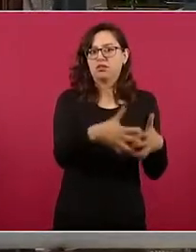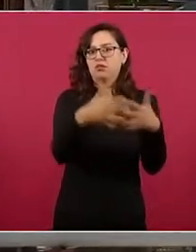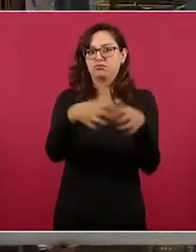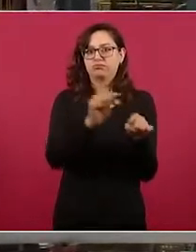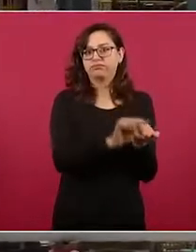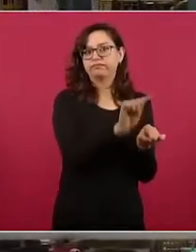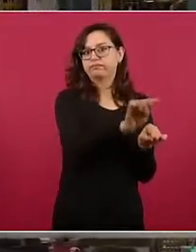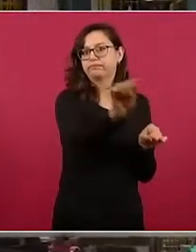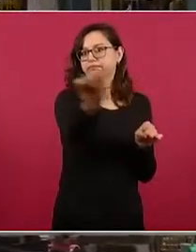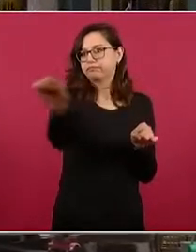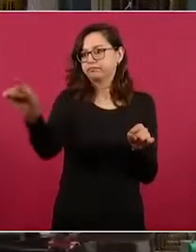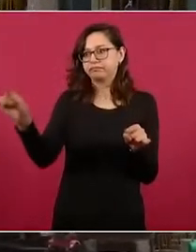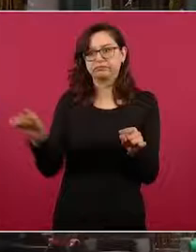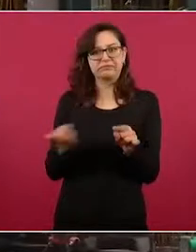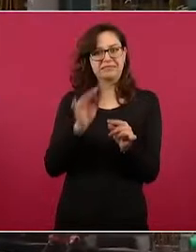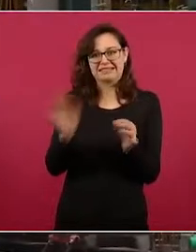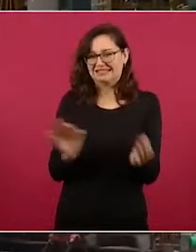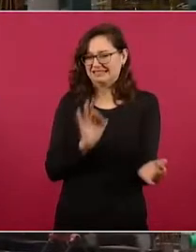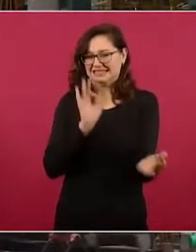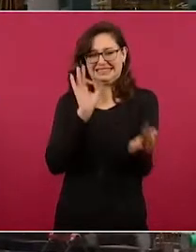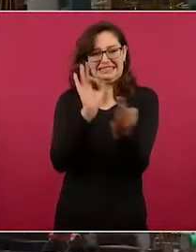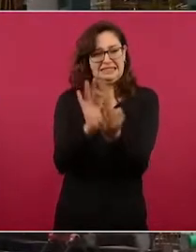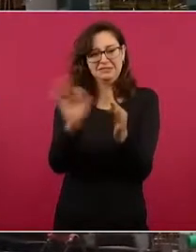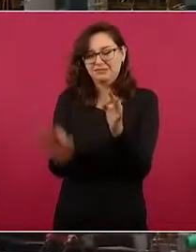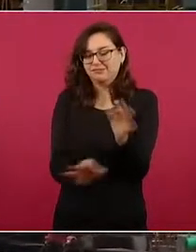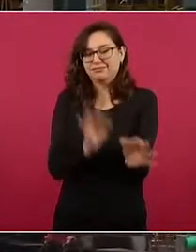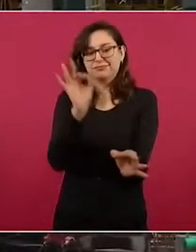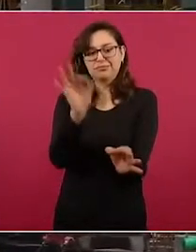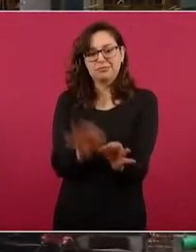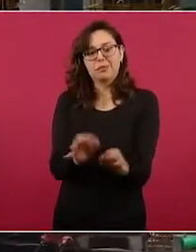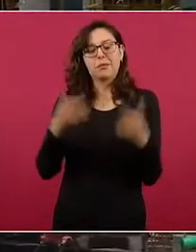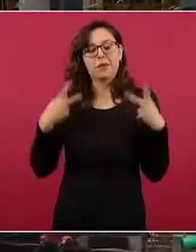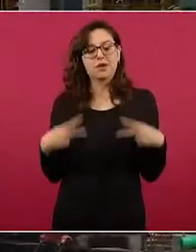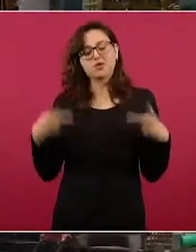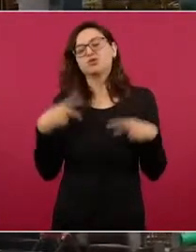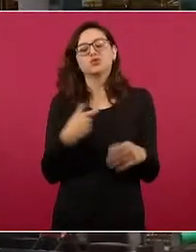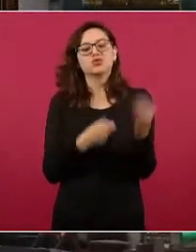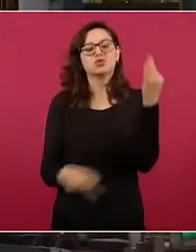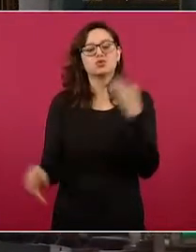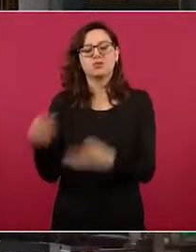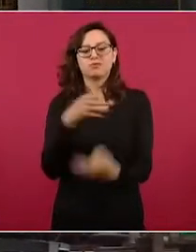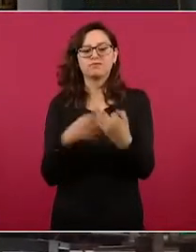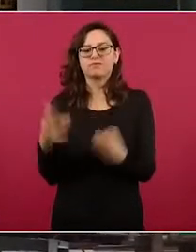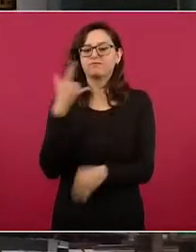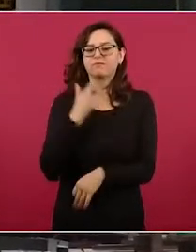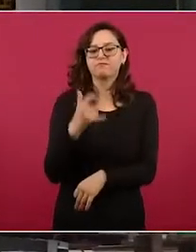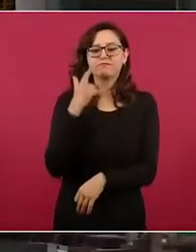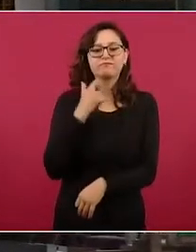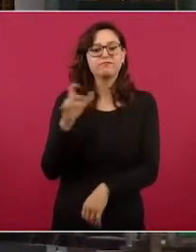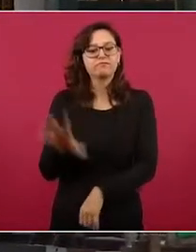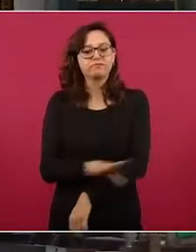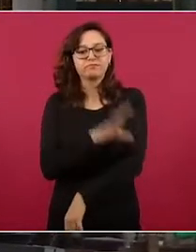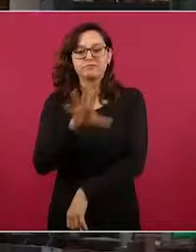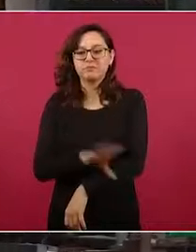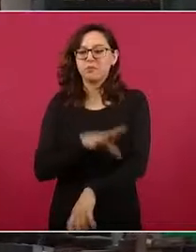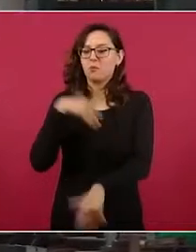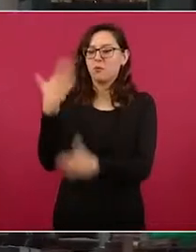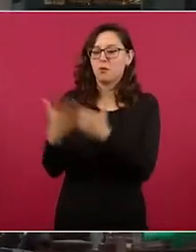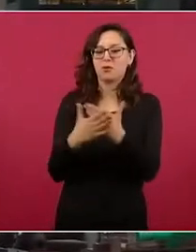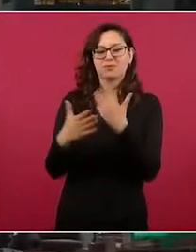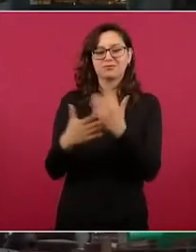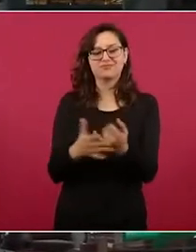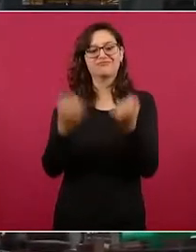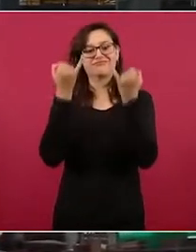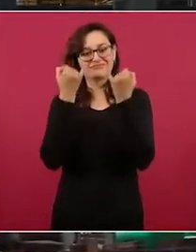toda la gente muy motivada, con mucha energía, trabajando para la inauguración de esta